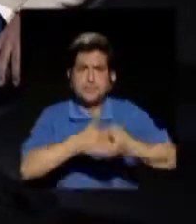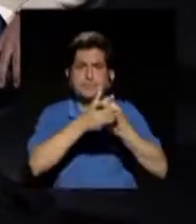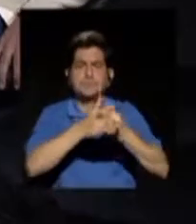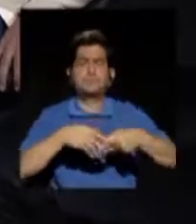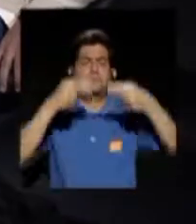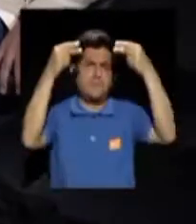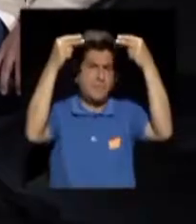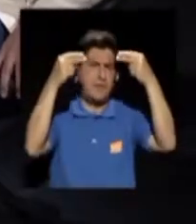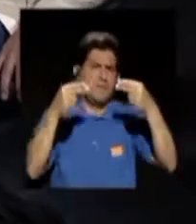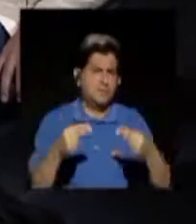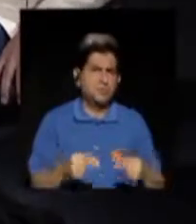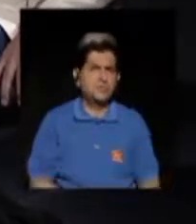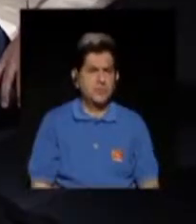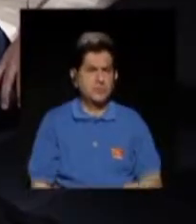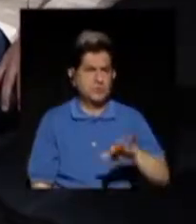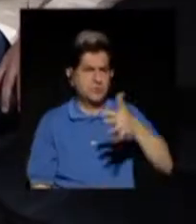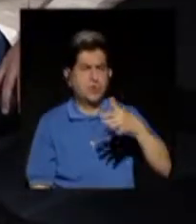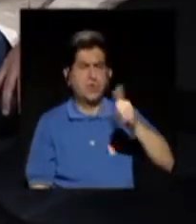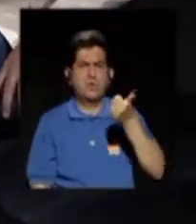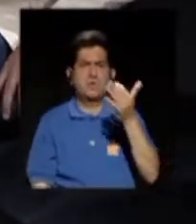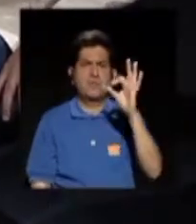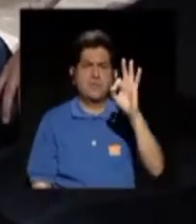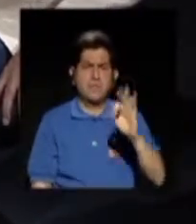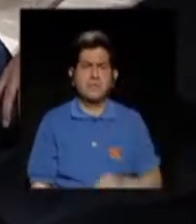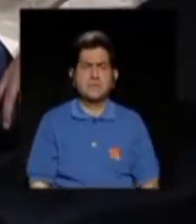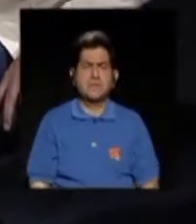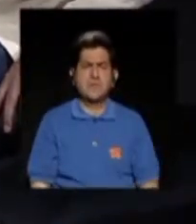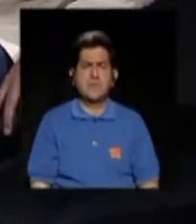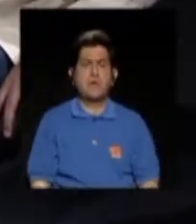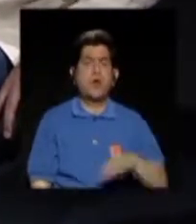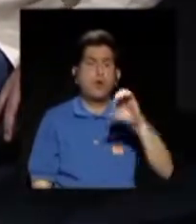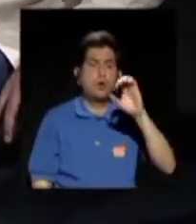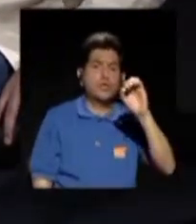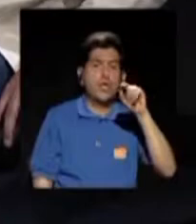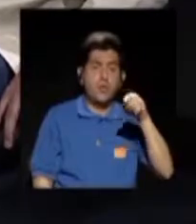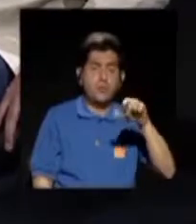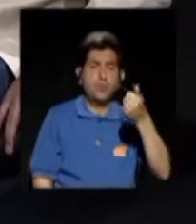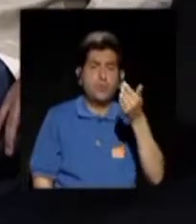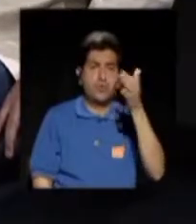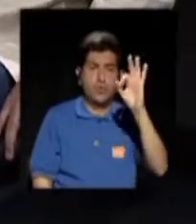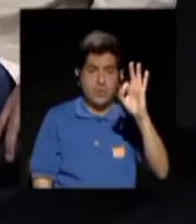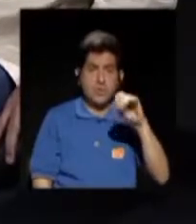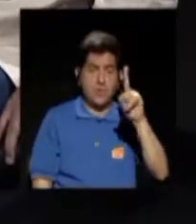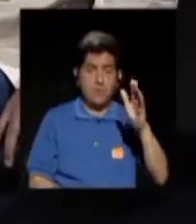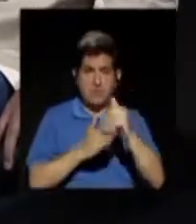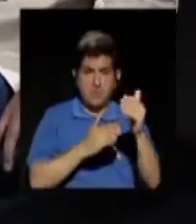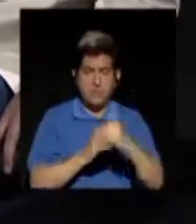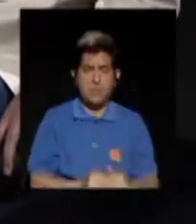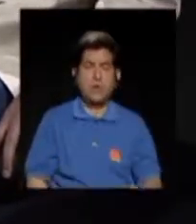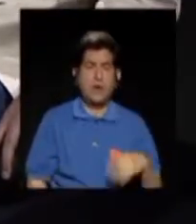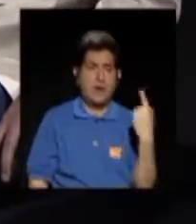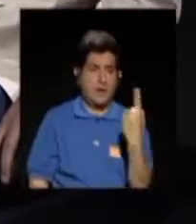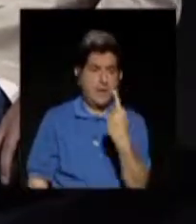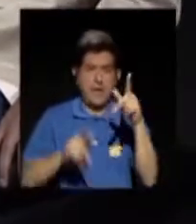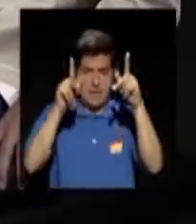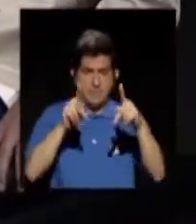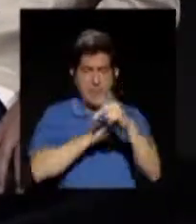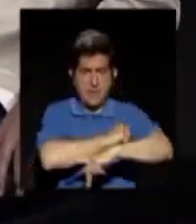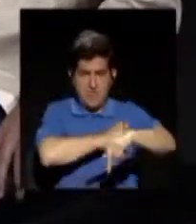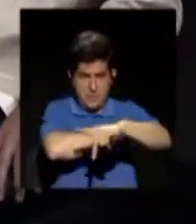un presupuesto que era como de 19 centavos de dólar de 1970 por habitante